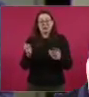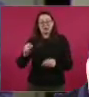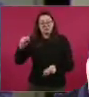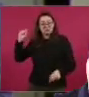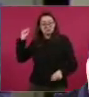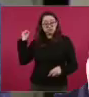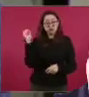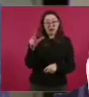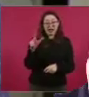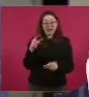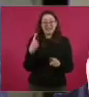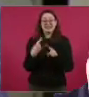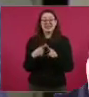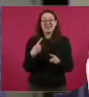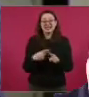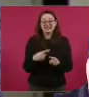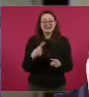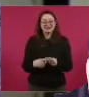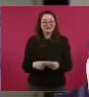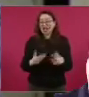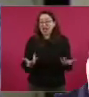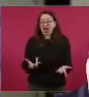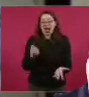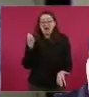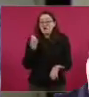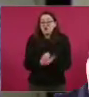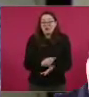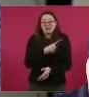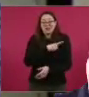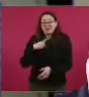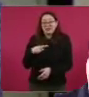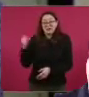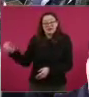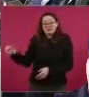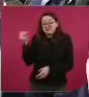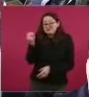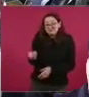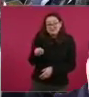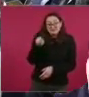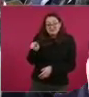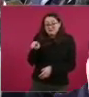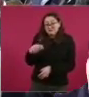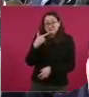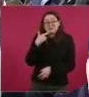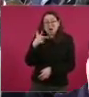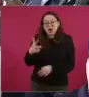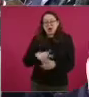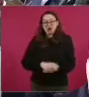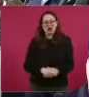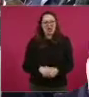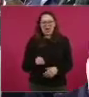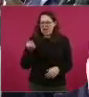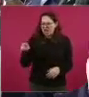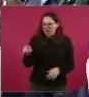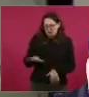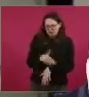cerrador, que tenía que ser él porque era el mejor. Y hay quienes dicen, bueno, ¿y por qué